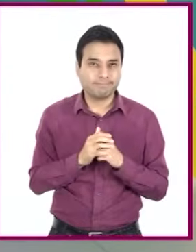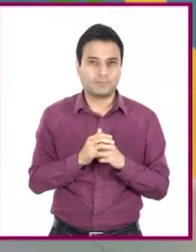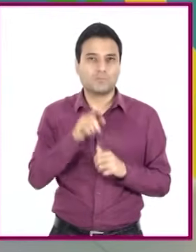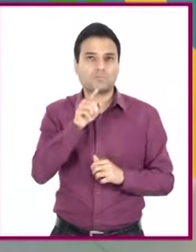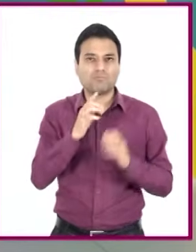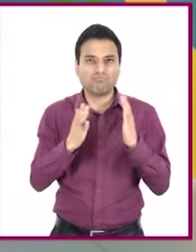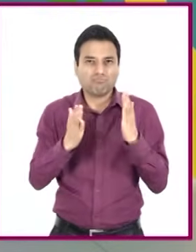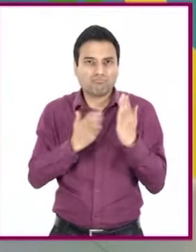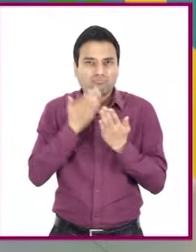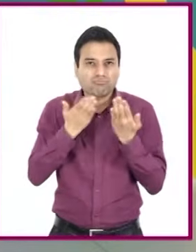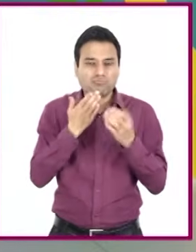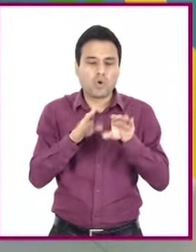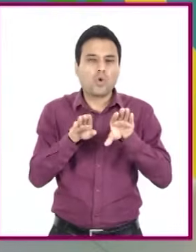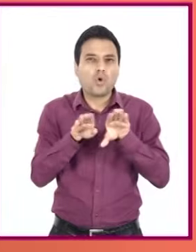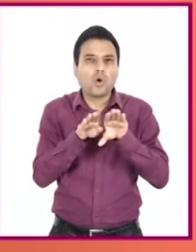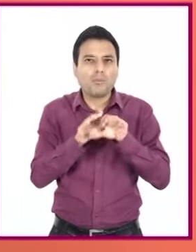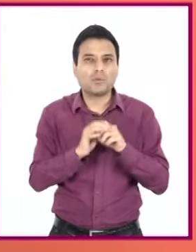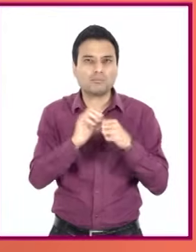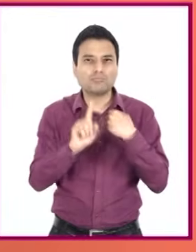estudiar, construir o resolver.